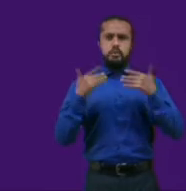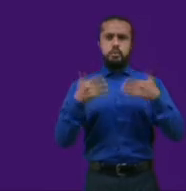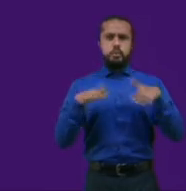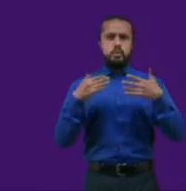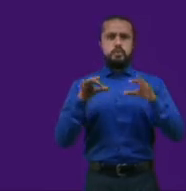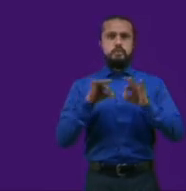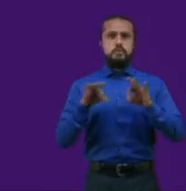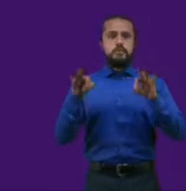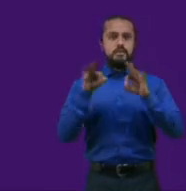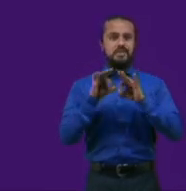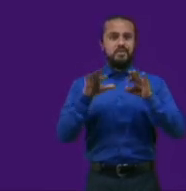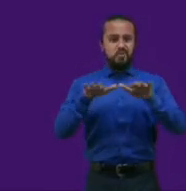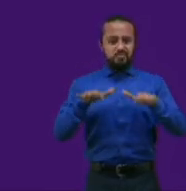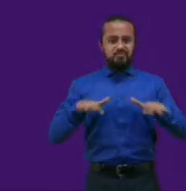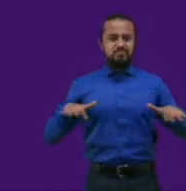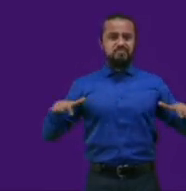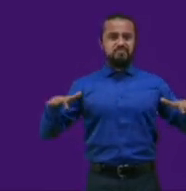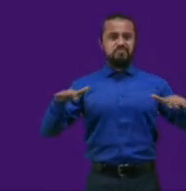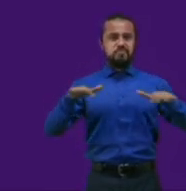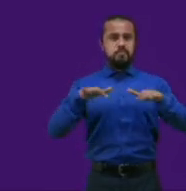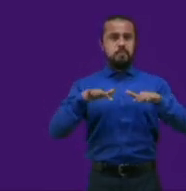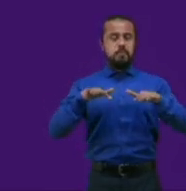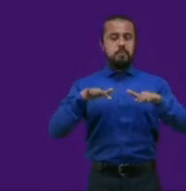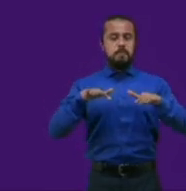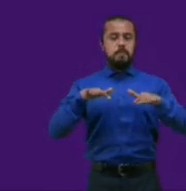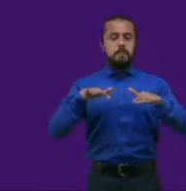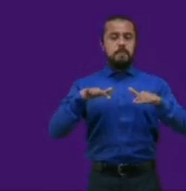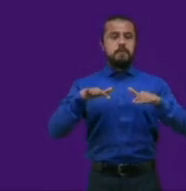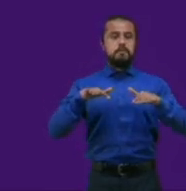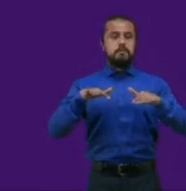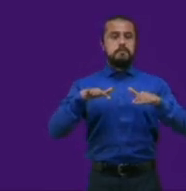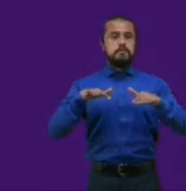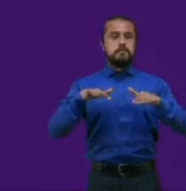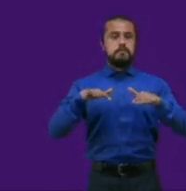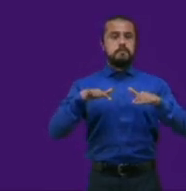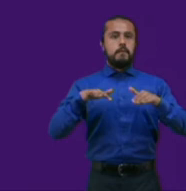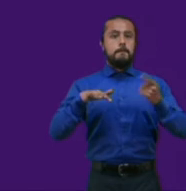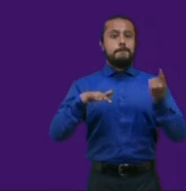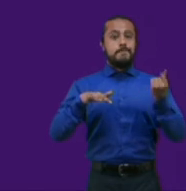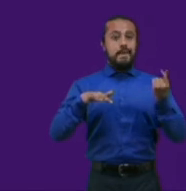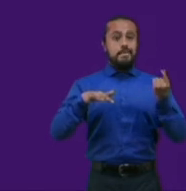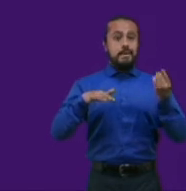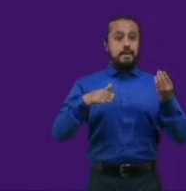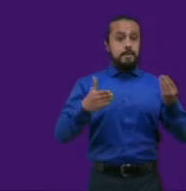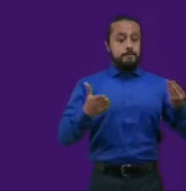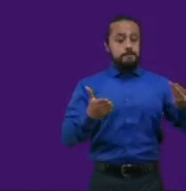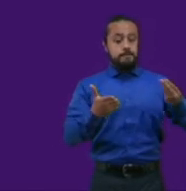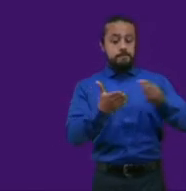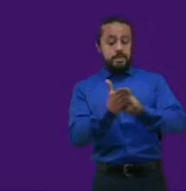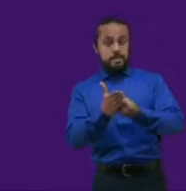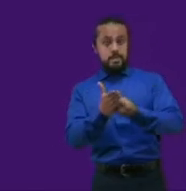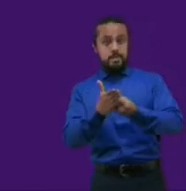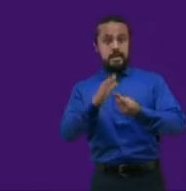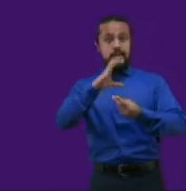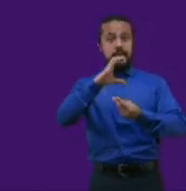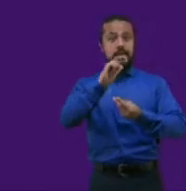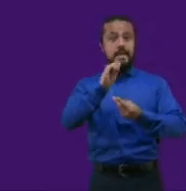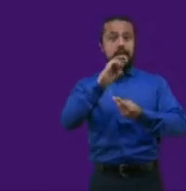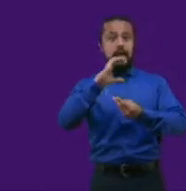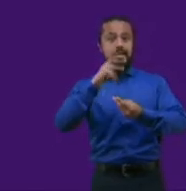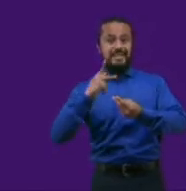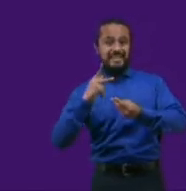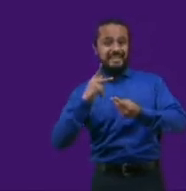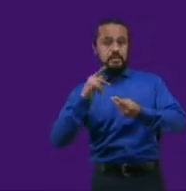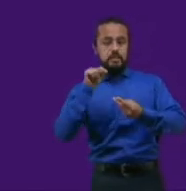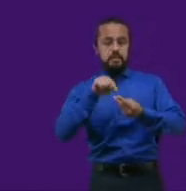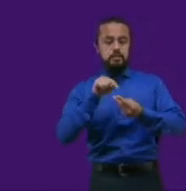el ratio entre, o el payback del CAC y el lifetime value. ¿Qué es el CAC? El costo de adquirir un